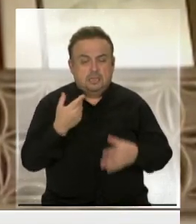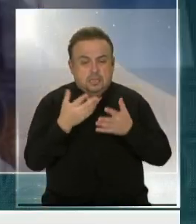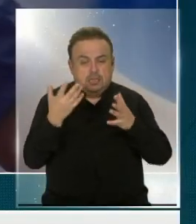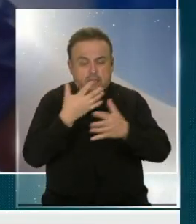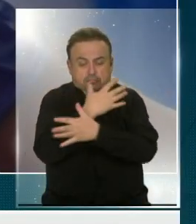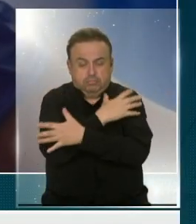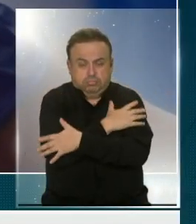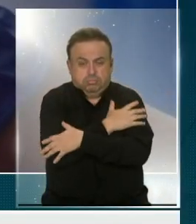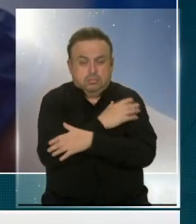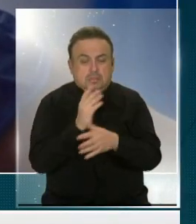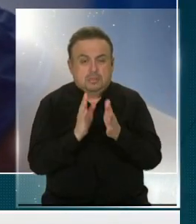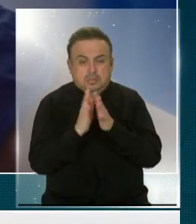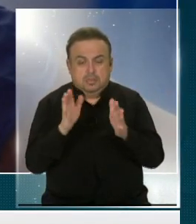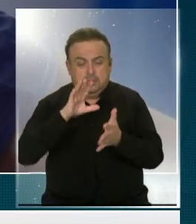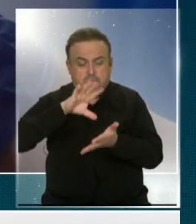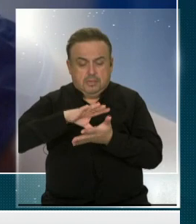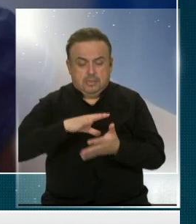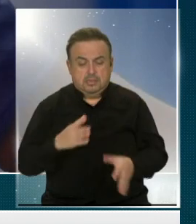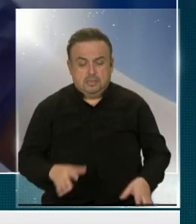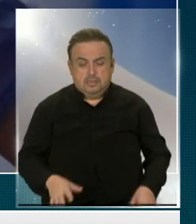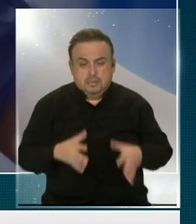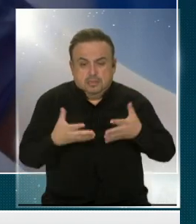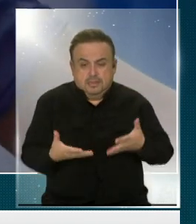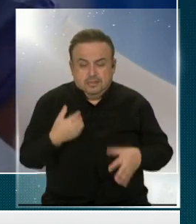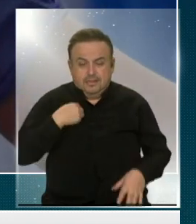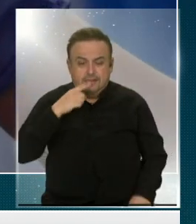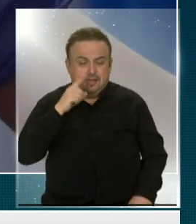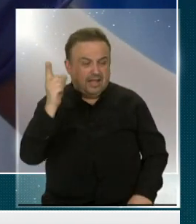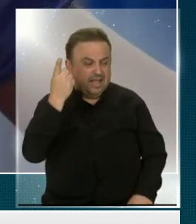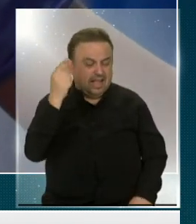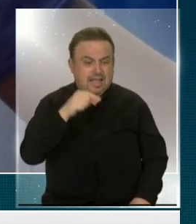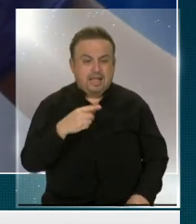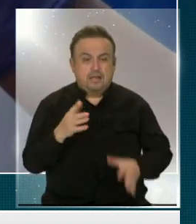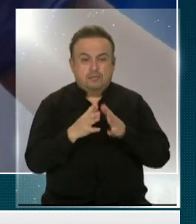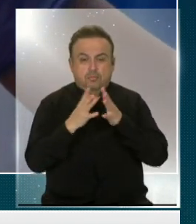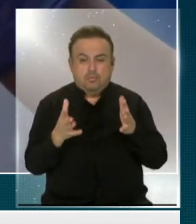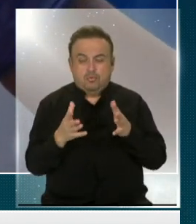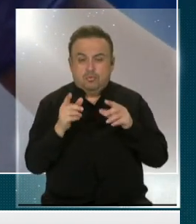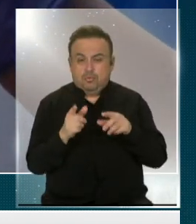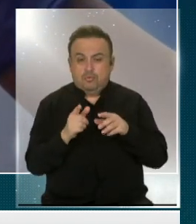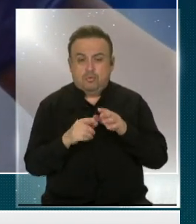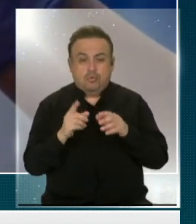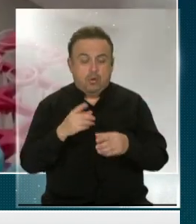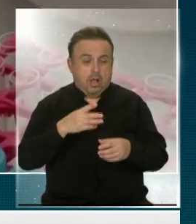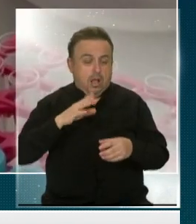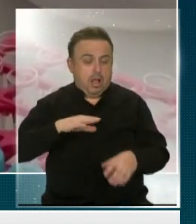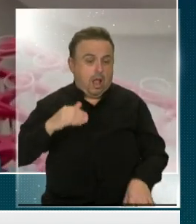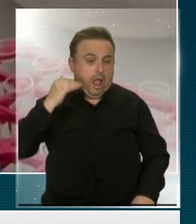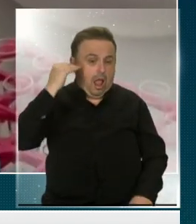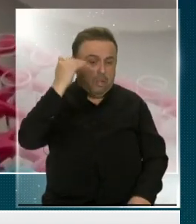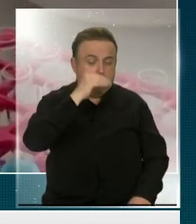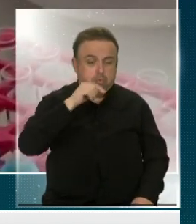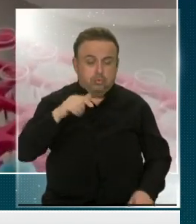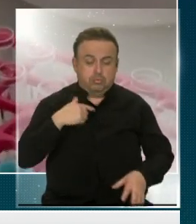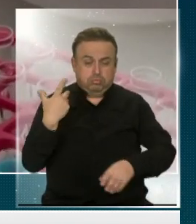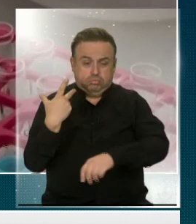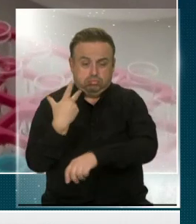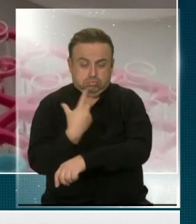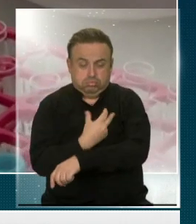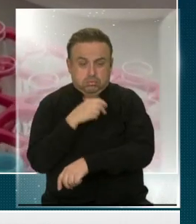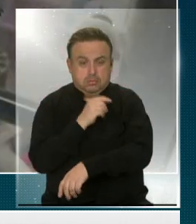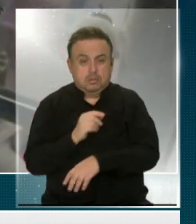se van a desarrollar en nuestro país y tienen en general común que son adultos por ahora vacuna han